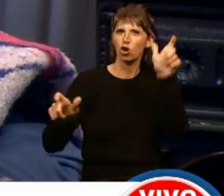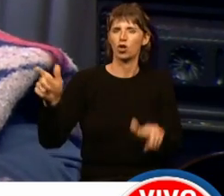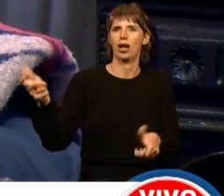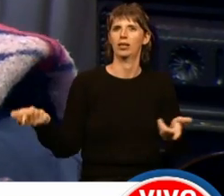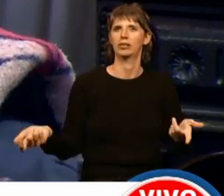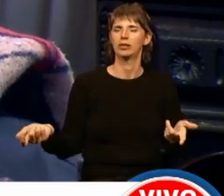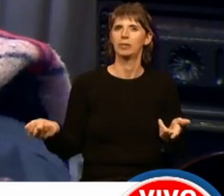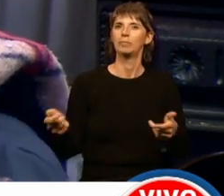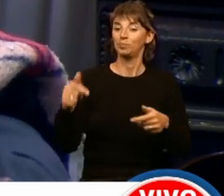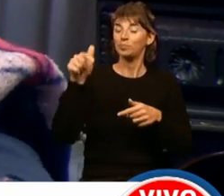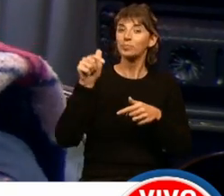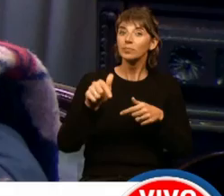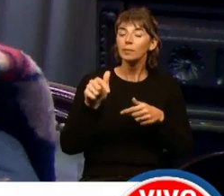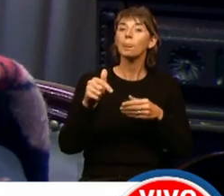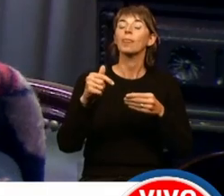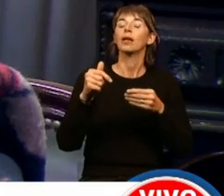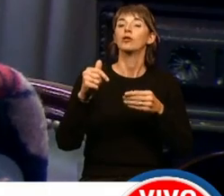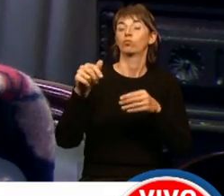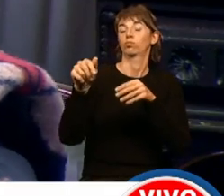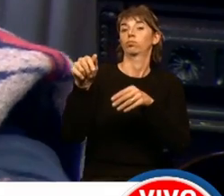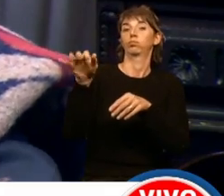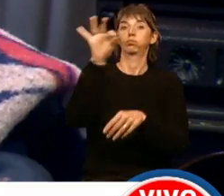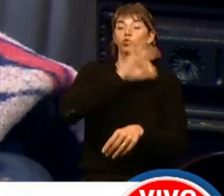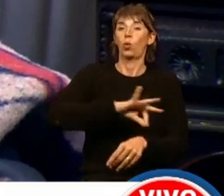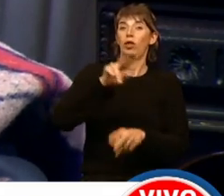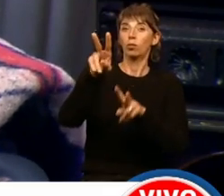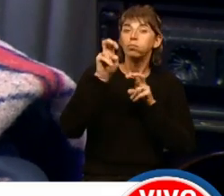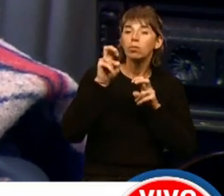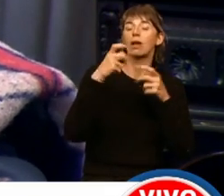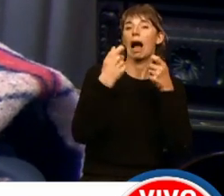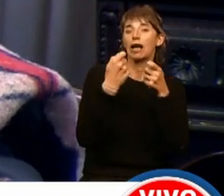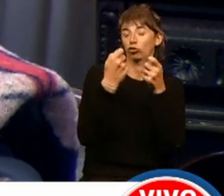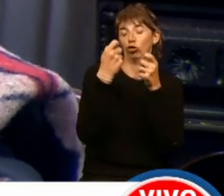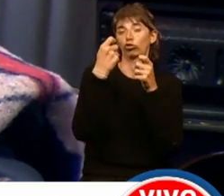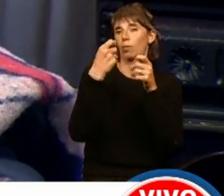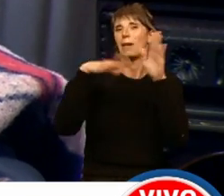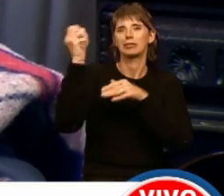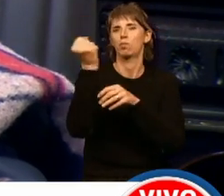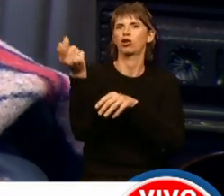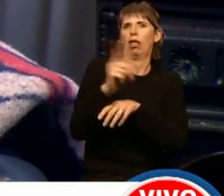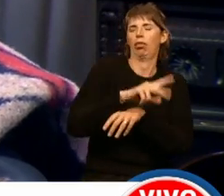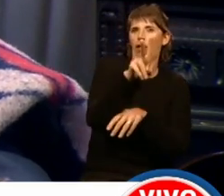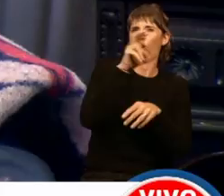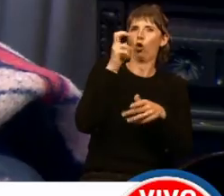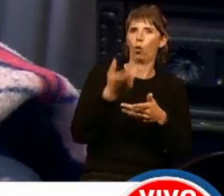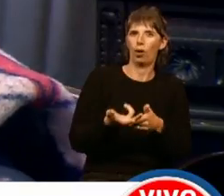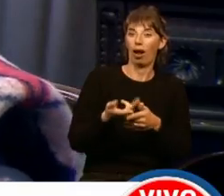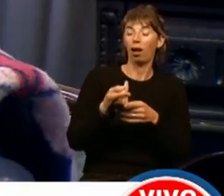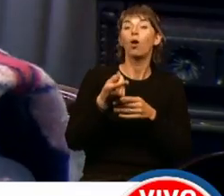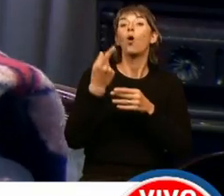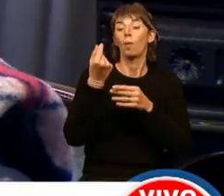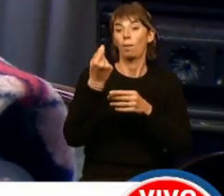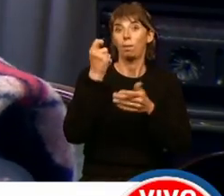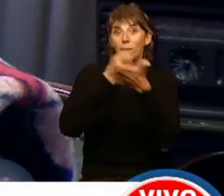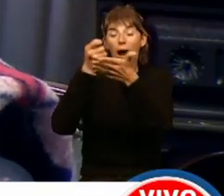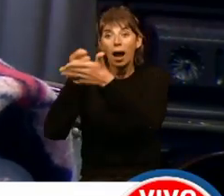los ingresos bajos medios o mucho de una familia importan los egresos esos egresos significan un aumento de